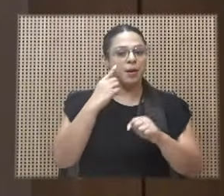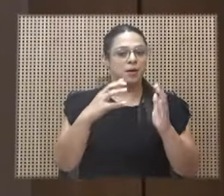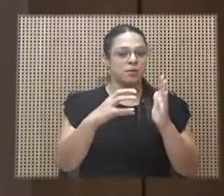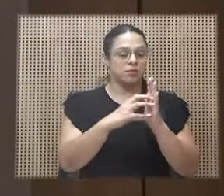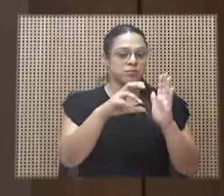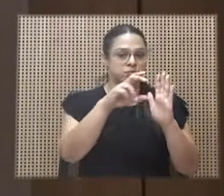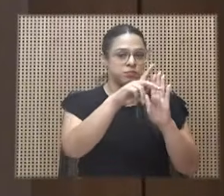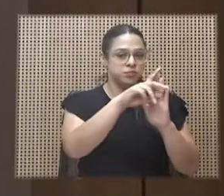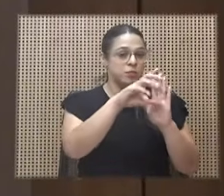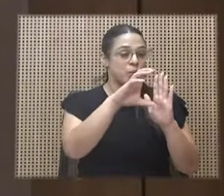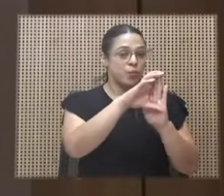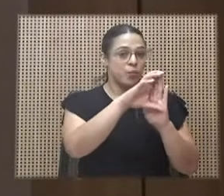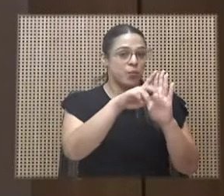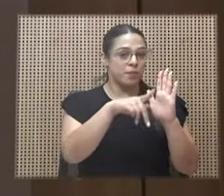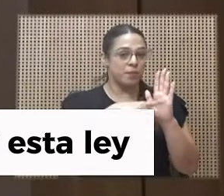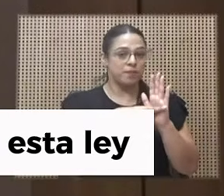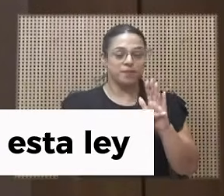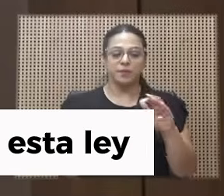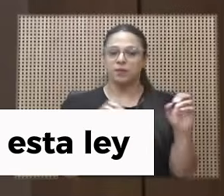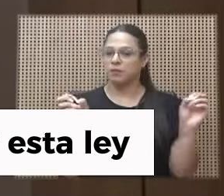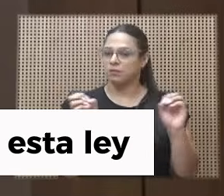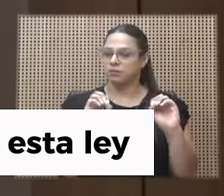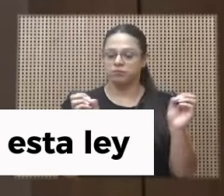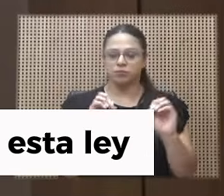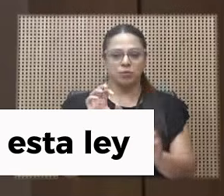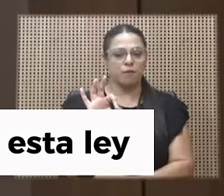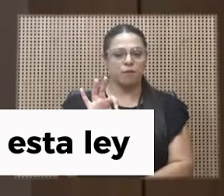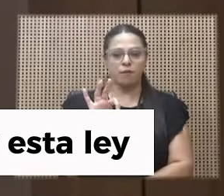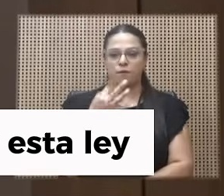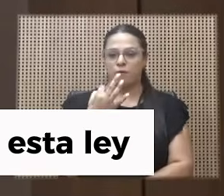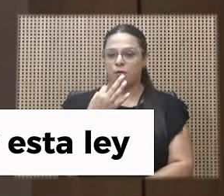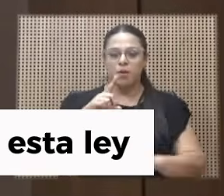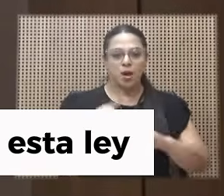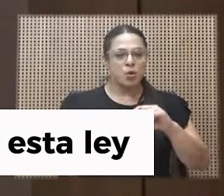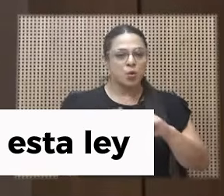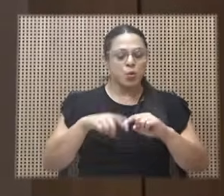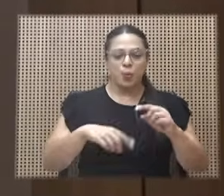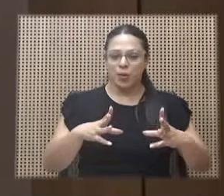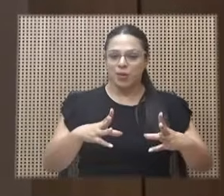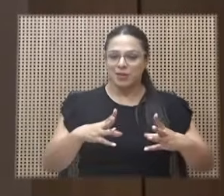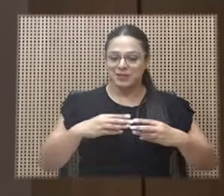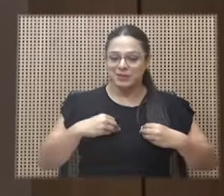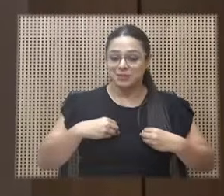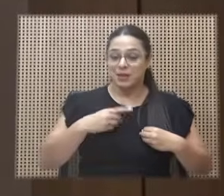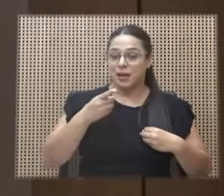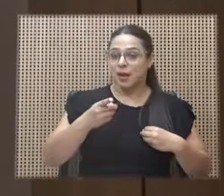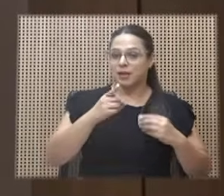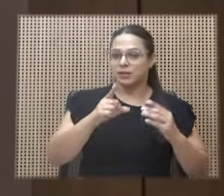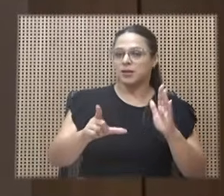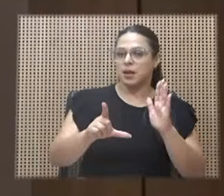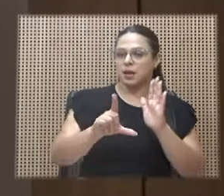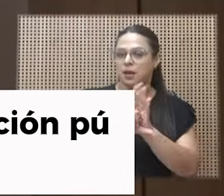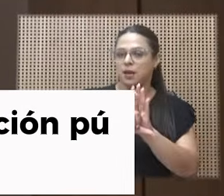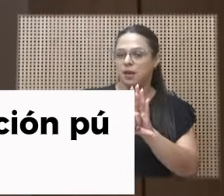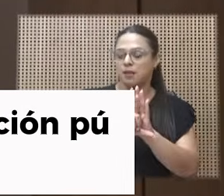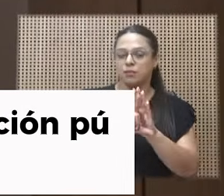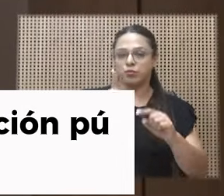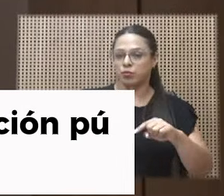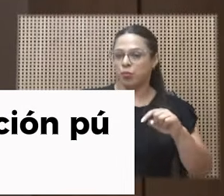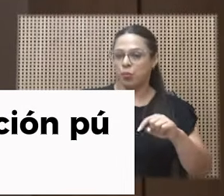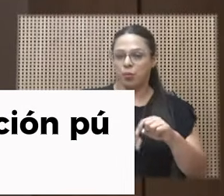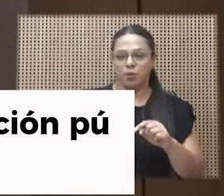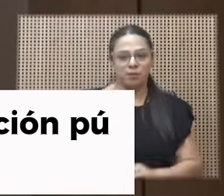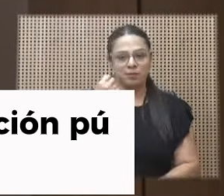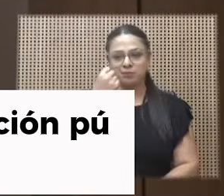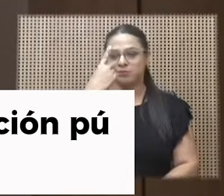diputado de ninguna manera puede aceptar que se pueda interpretar esta ley para utilizar la